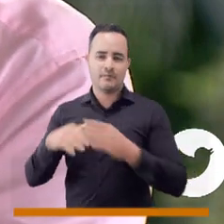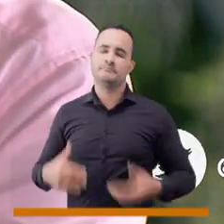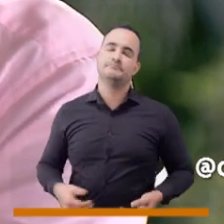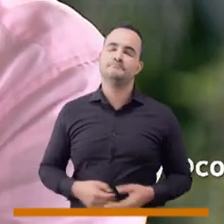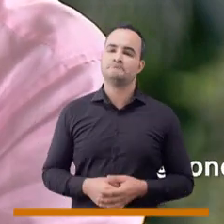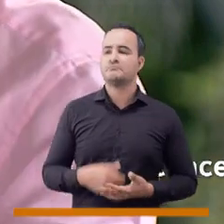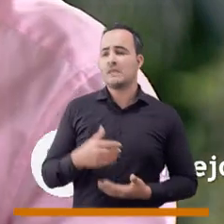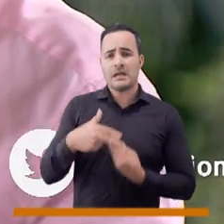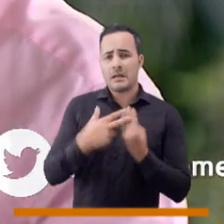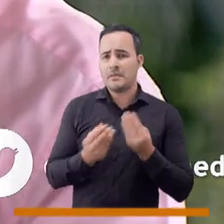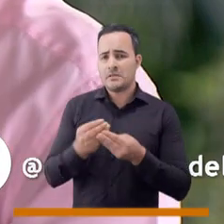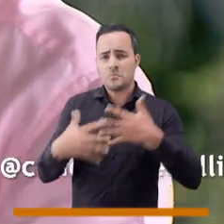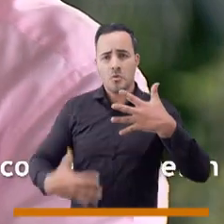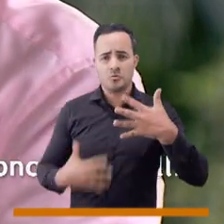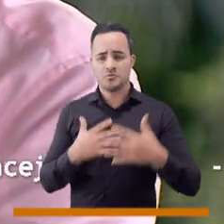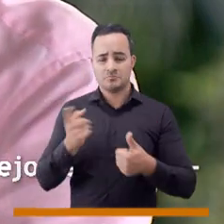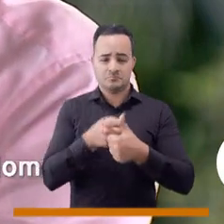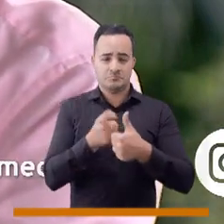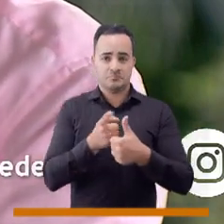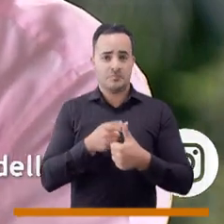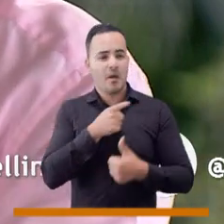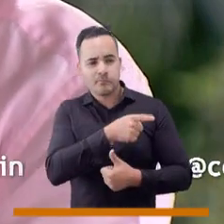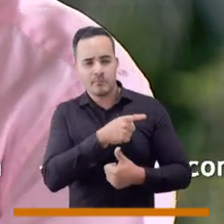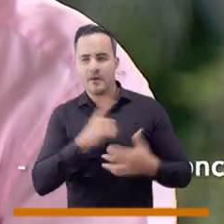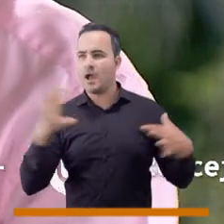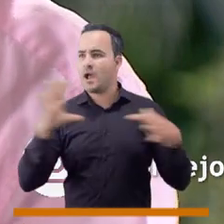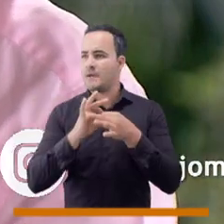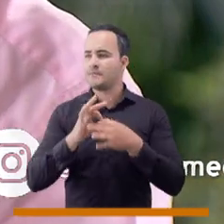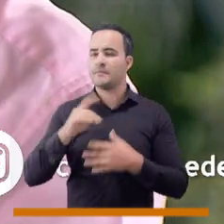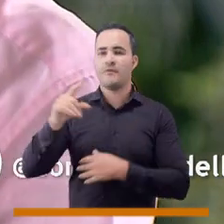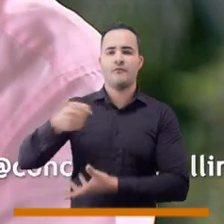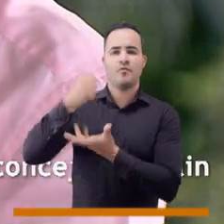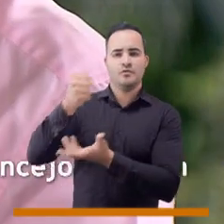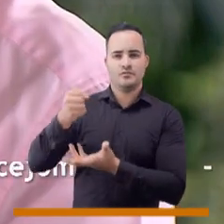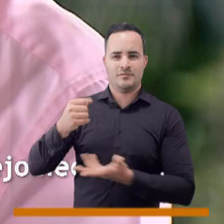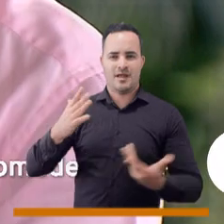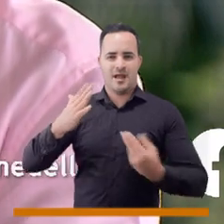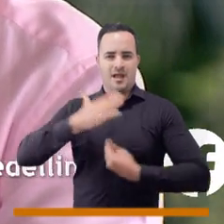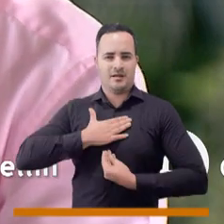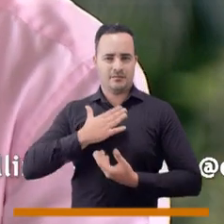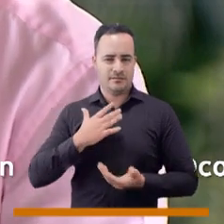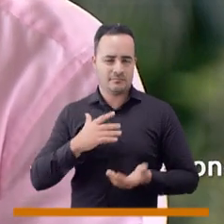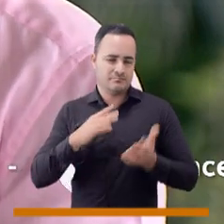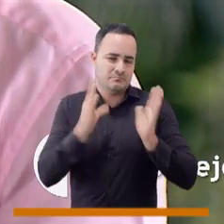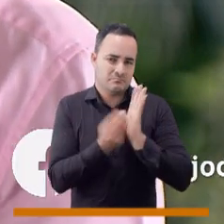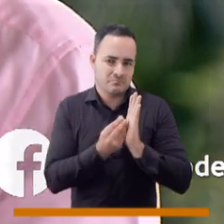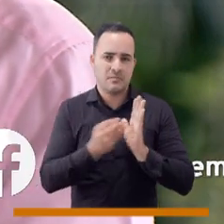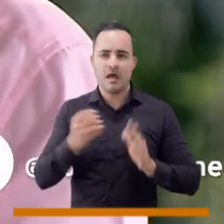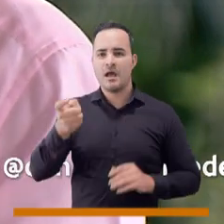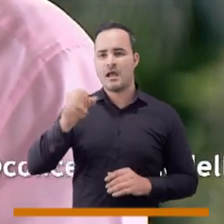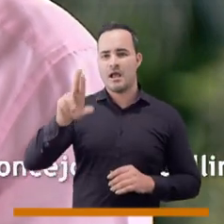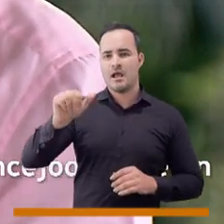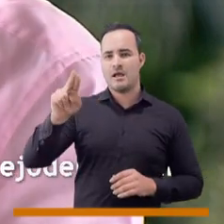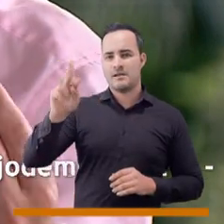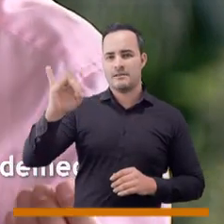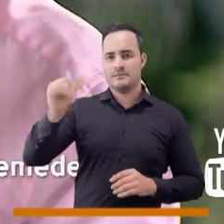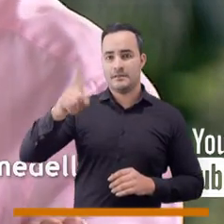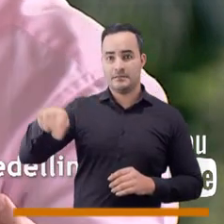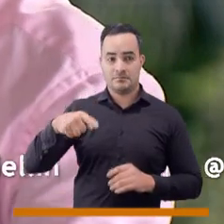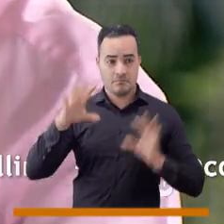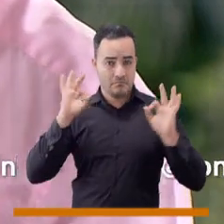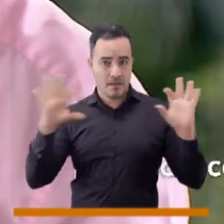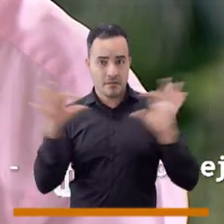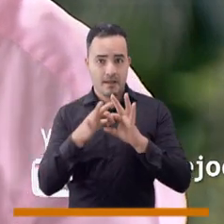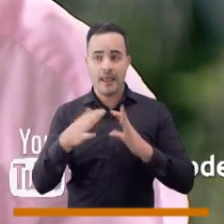podría utilizar otras herramientas como servir de financiación de un fondo de garantías para que los empresarios puedan acceder vía